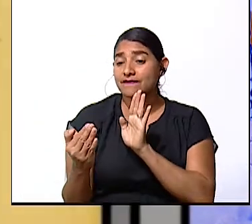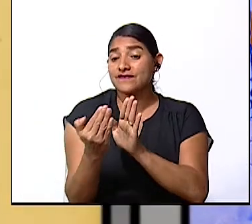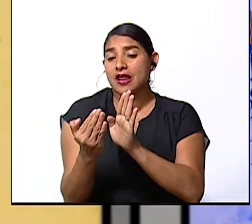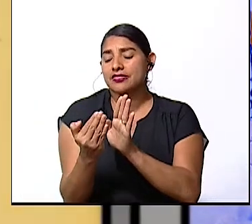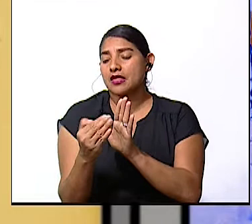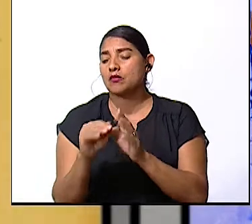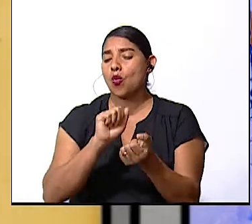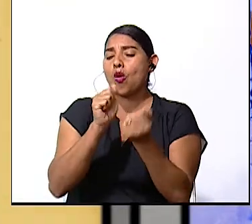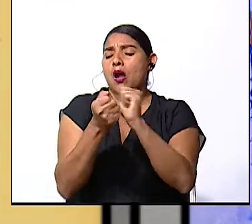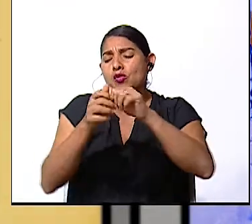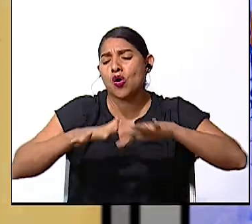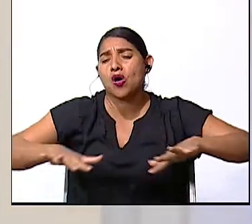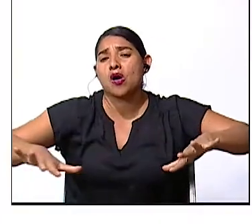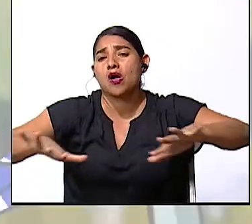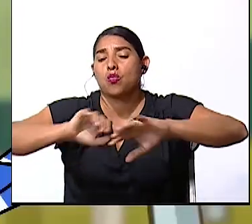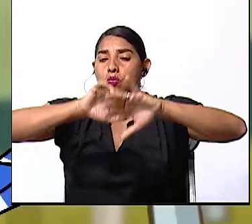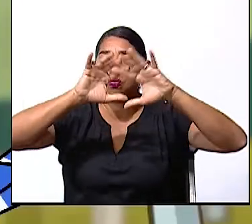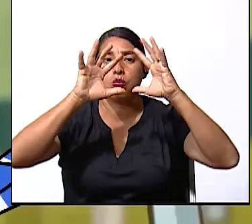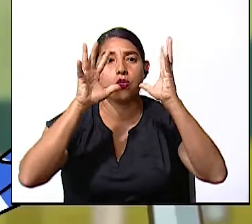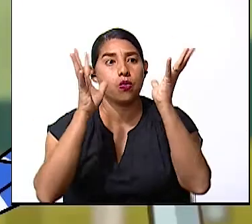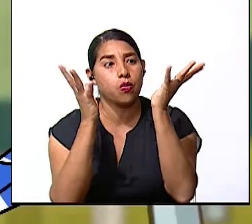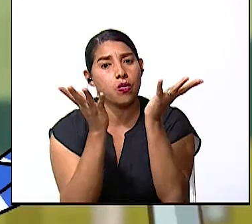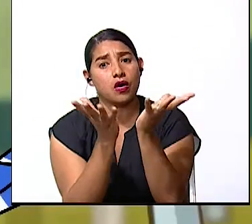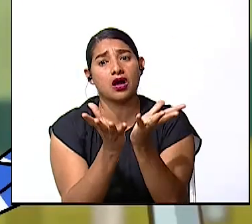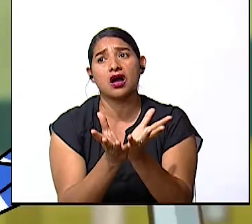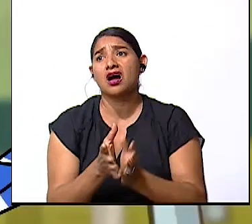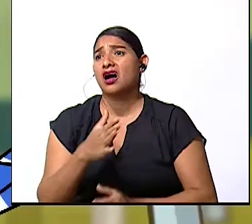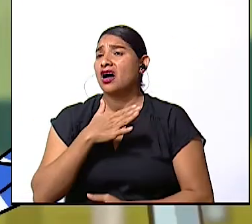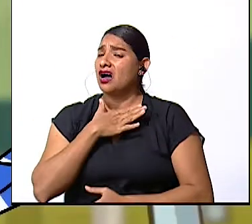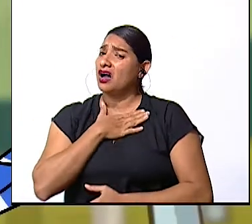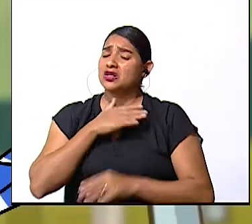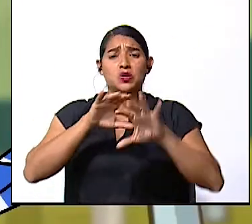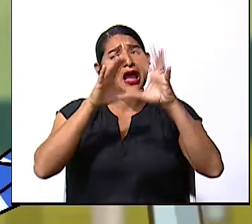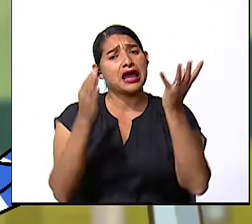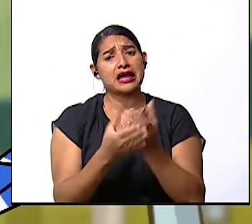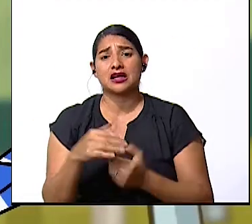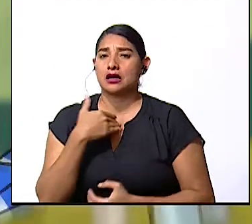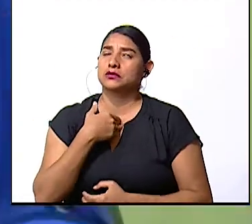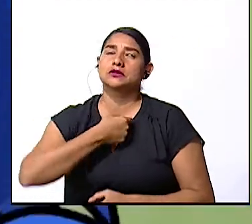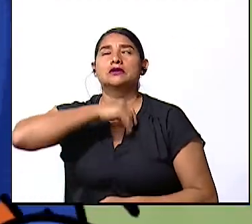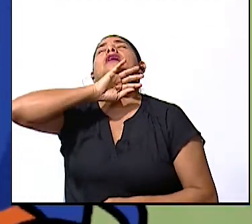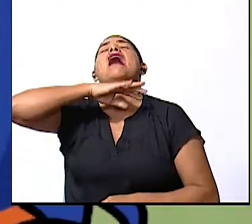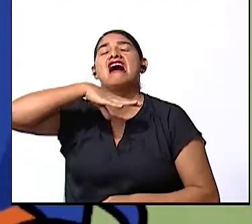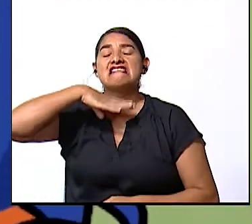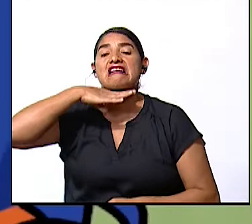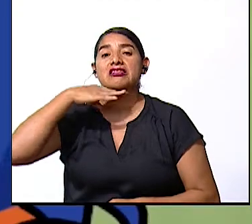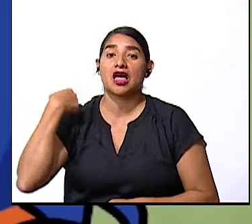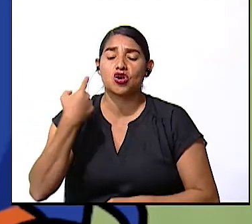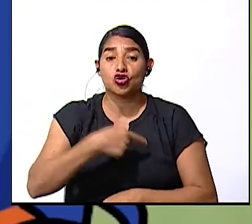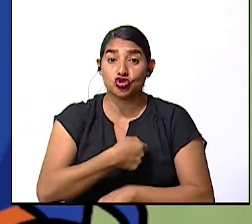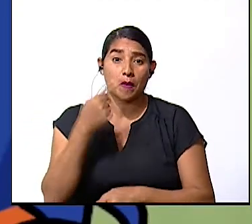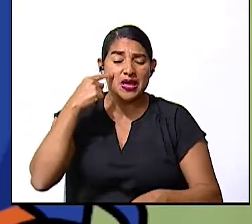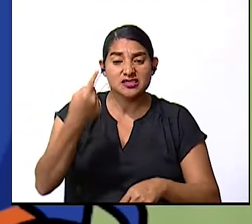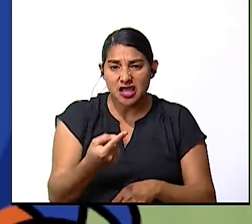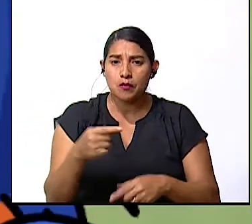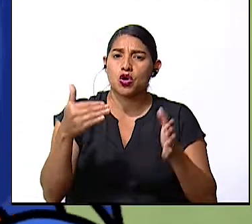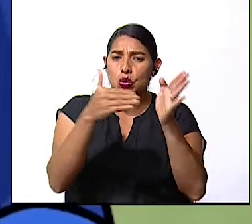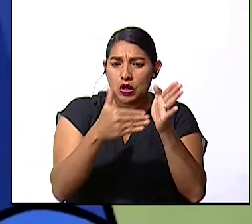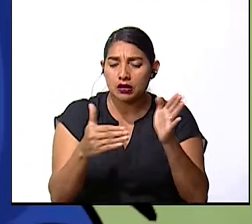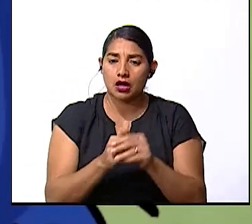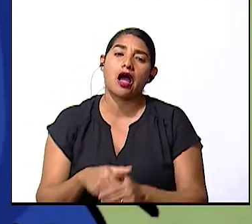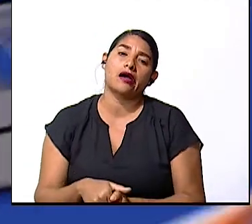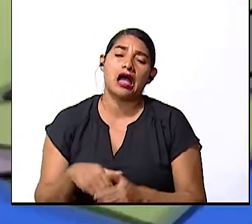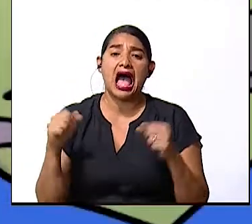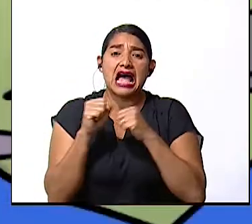un cambio climático global. Esto del cambio climático me tiene curca. Es como taquillero decirlo para todo.